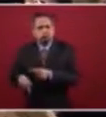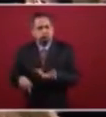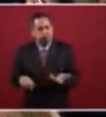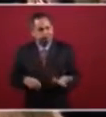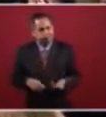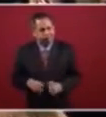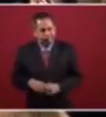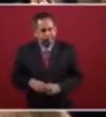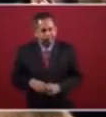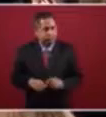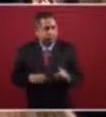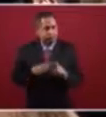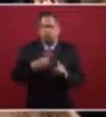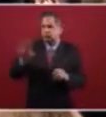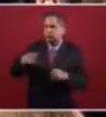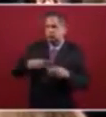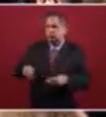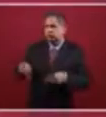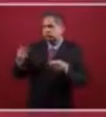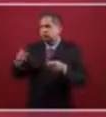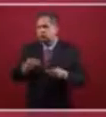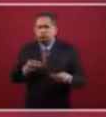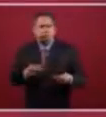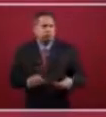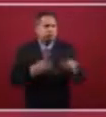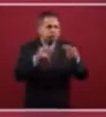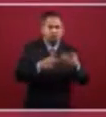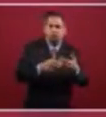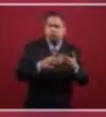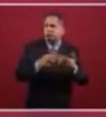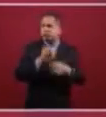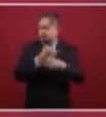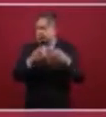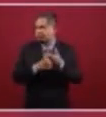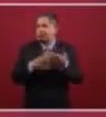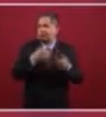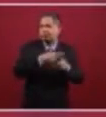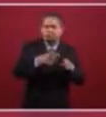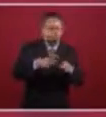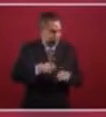Ya vendían maquinaria. Oye, pero si tú